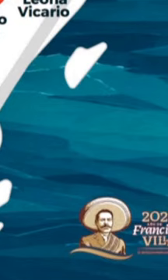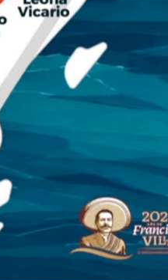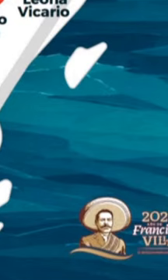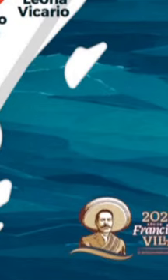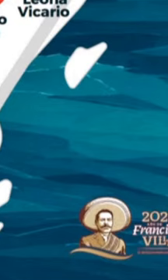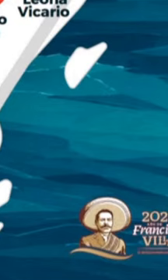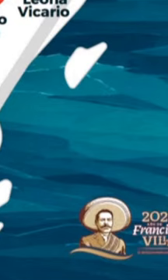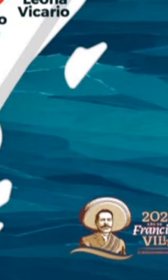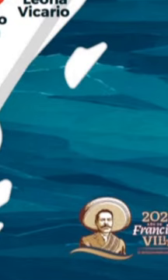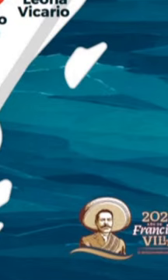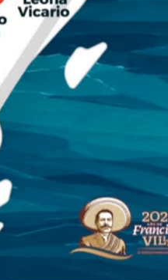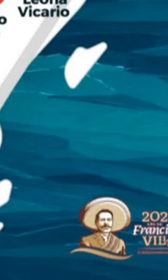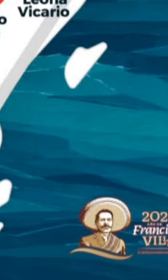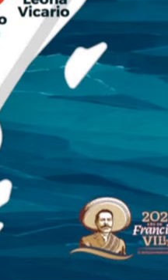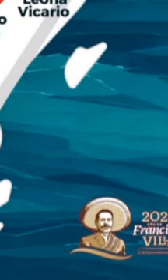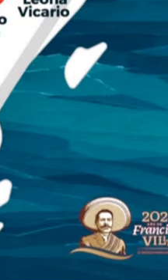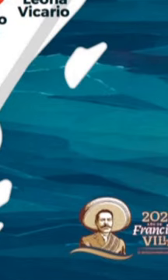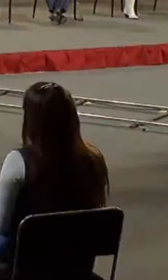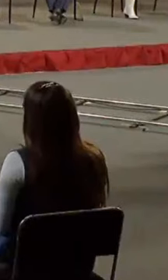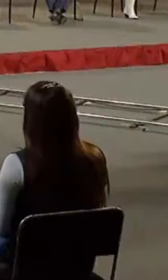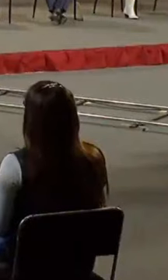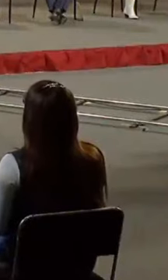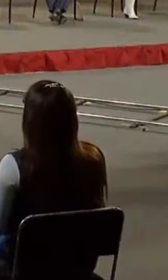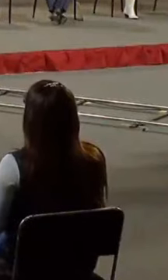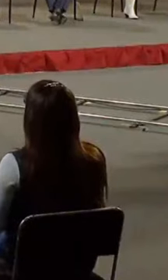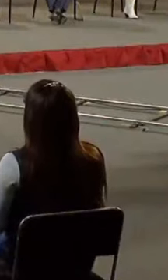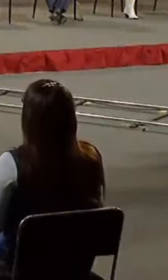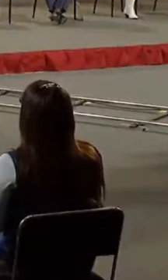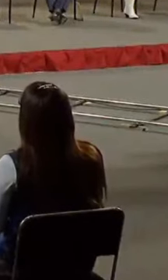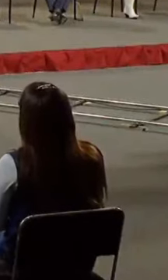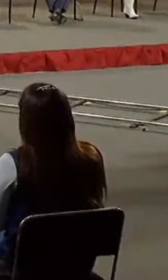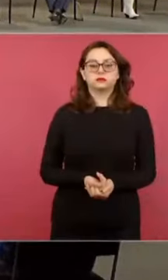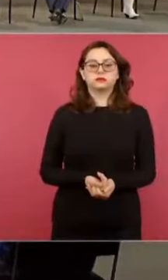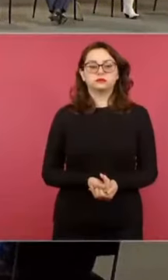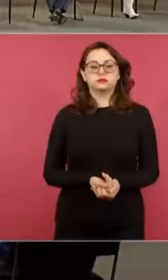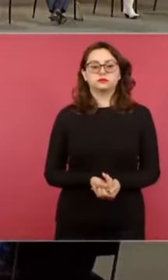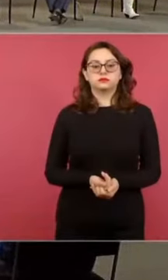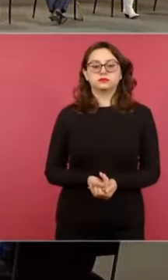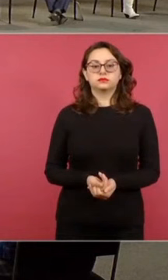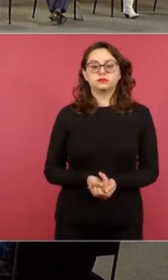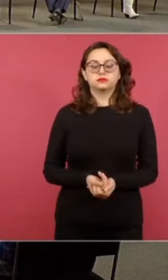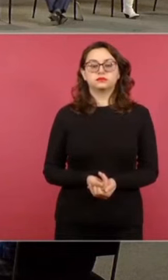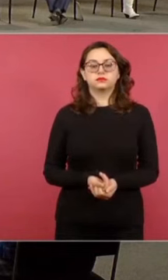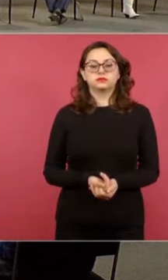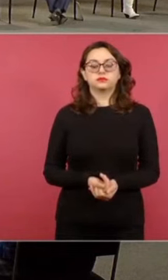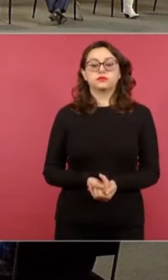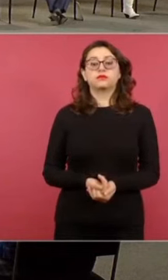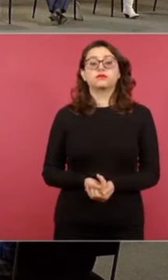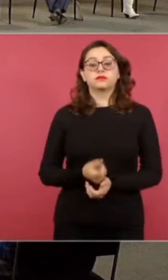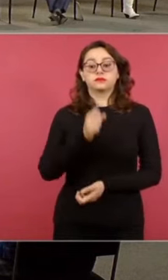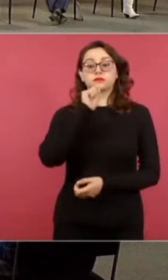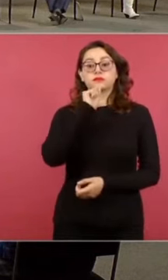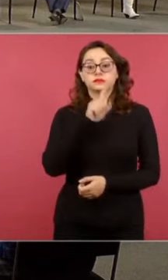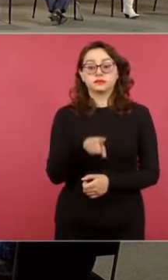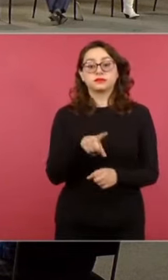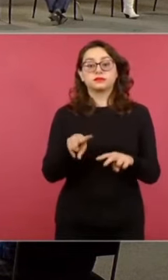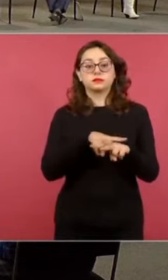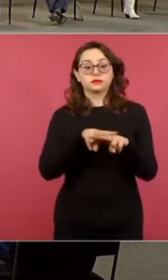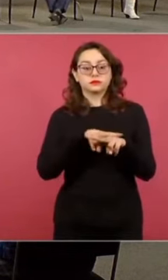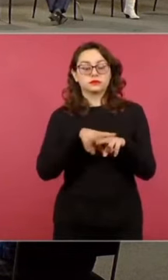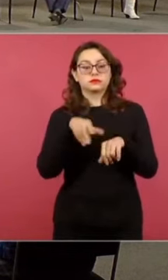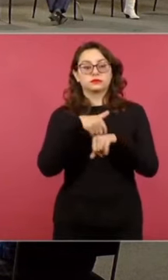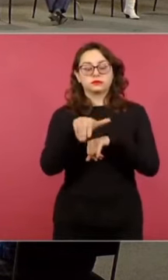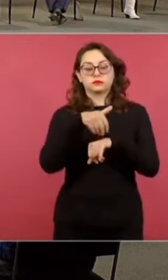ustedes circular en las vías el pasado 1 y 2 de septiembre. Dentro de este tramo, también en la siguiente, por favor,